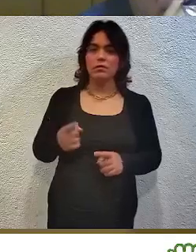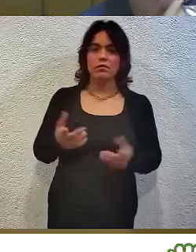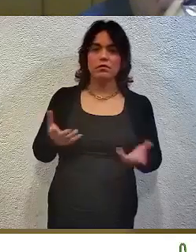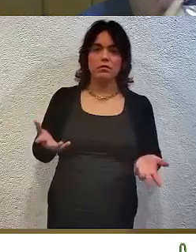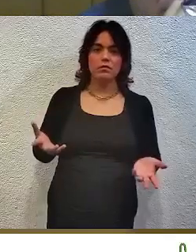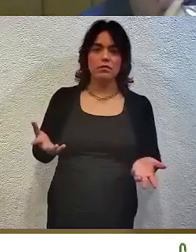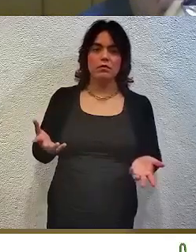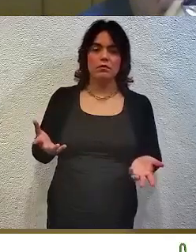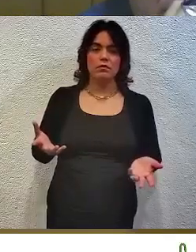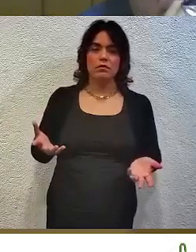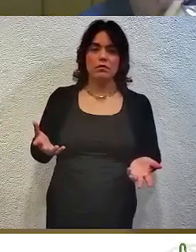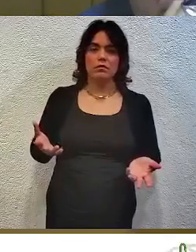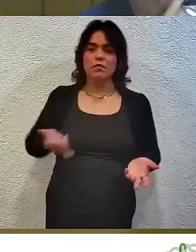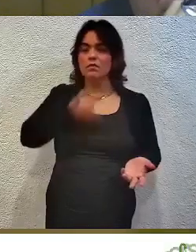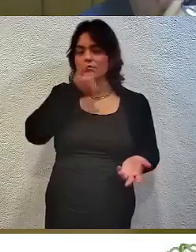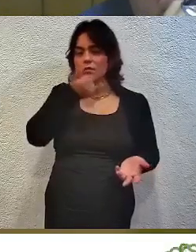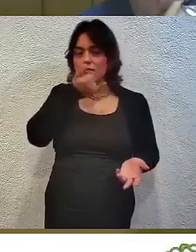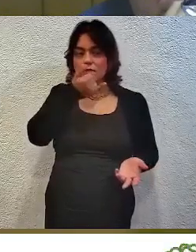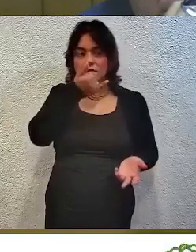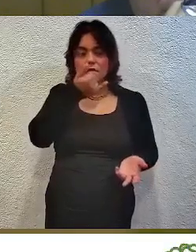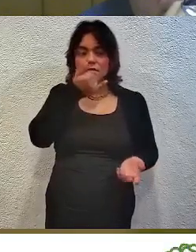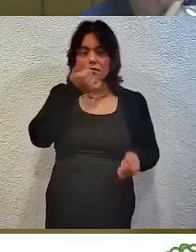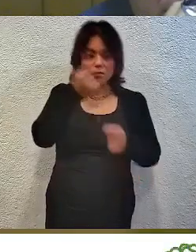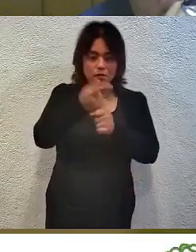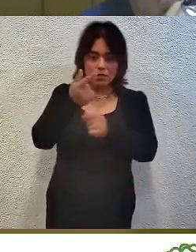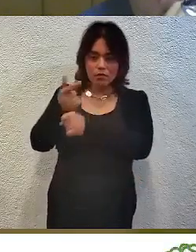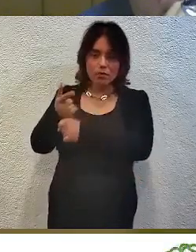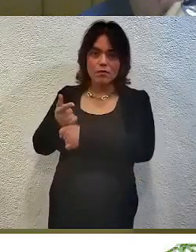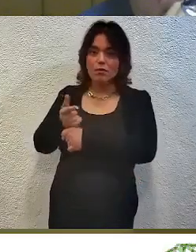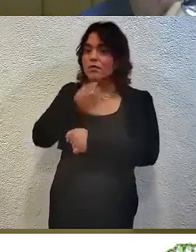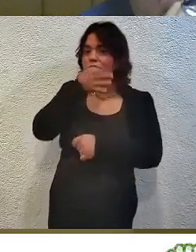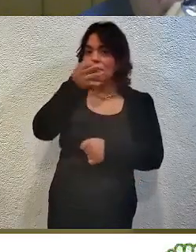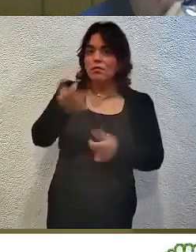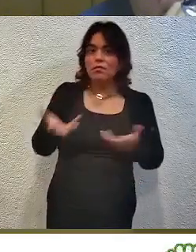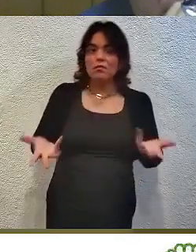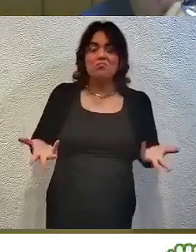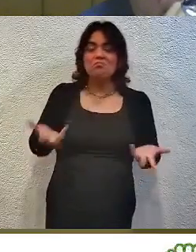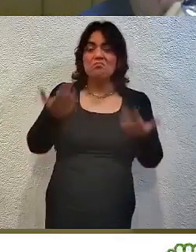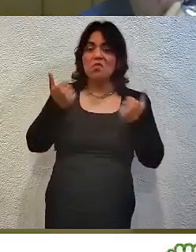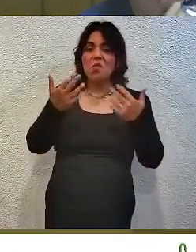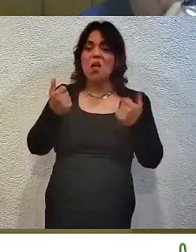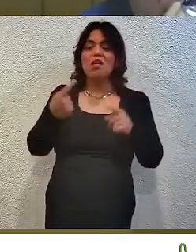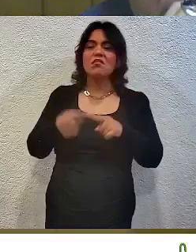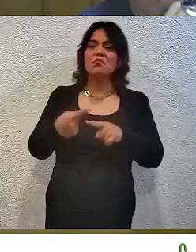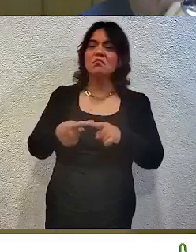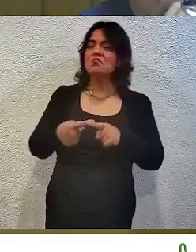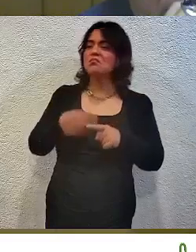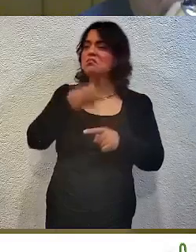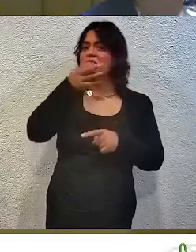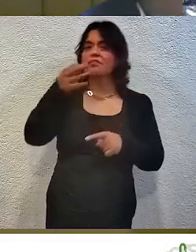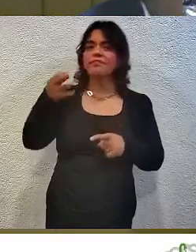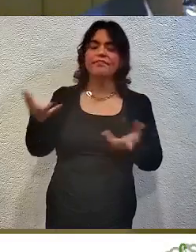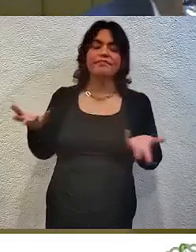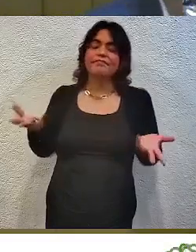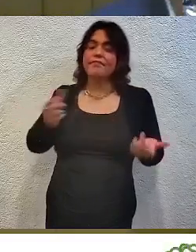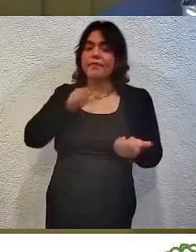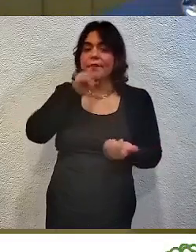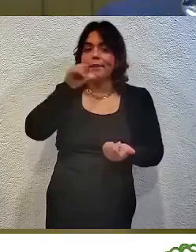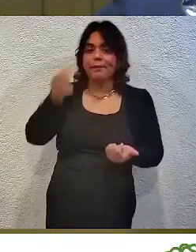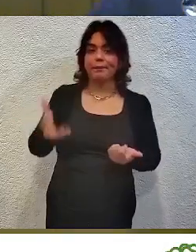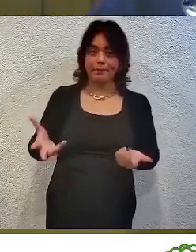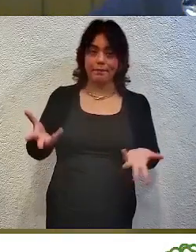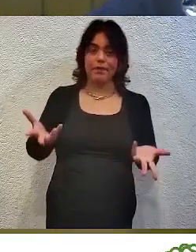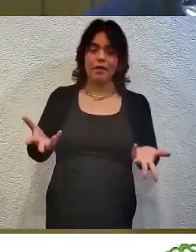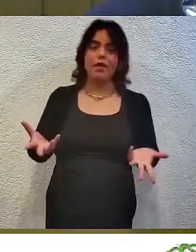estos defectos o violaciones procesales que sin duda se cometieron en la omisión, en la dilación del trámite de